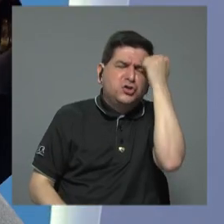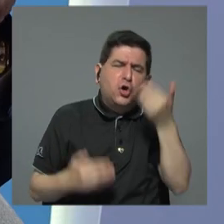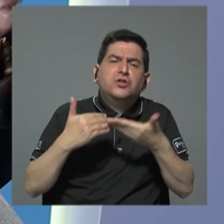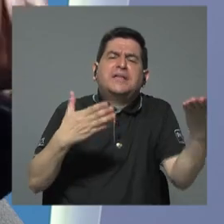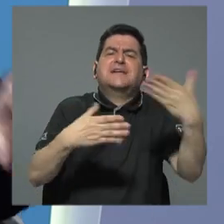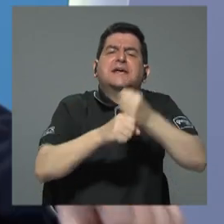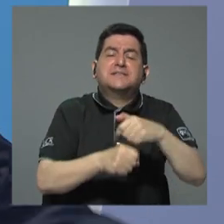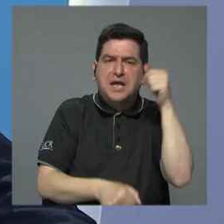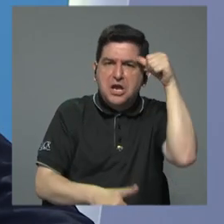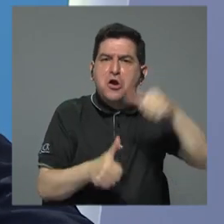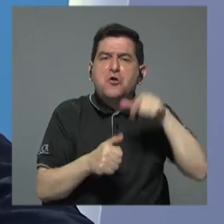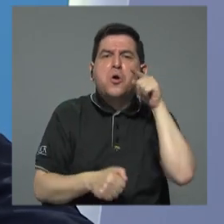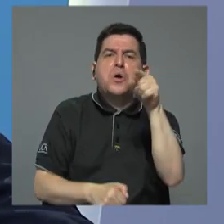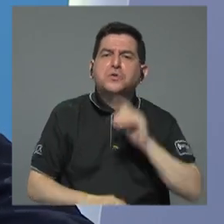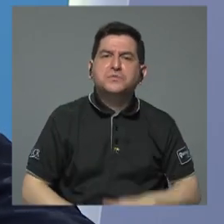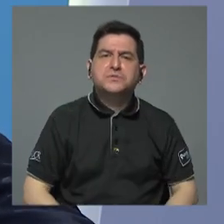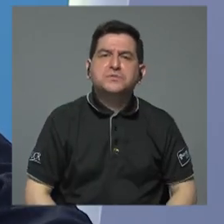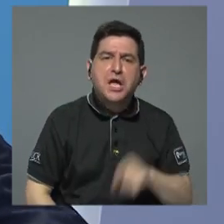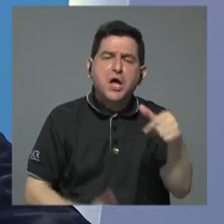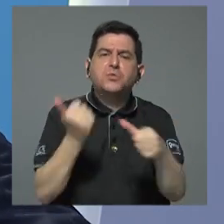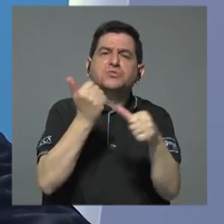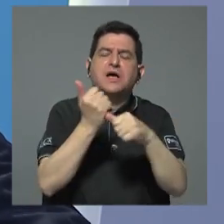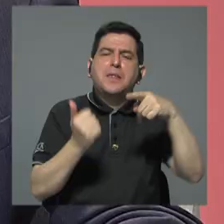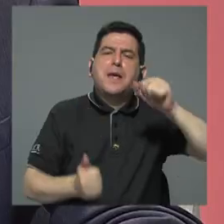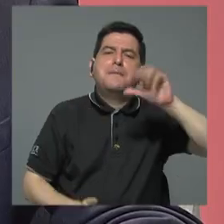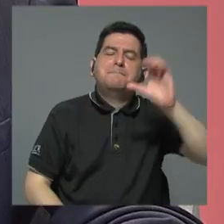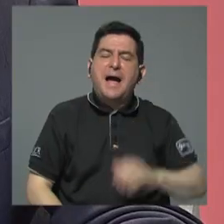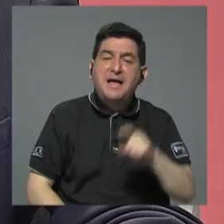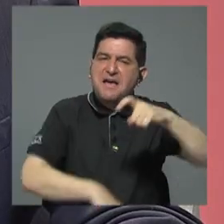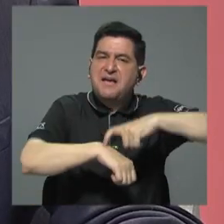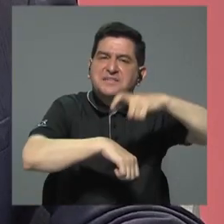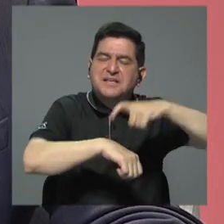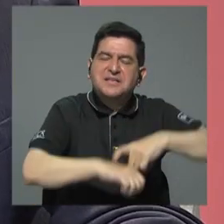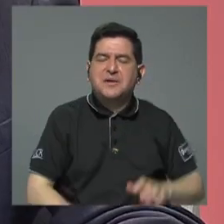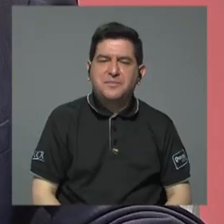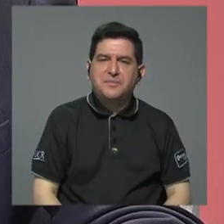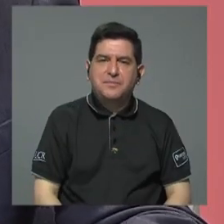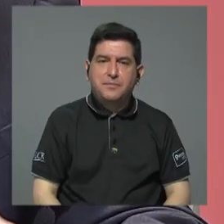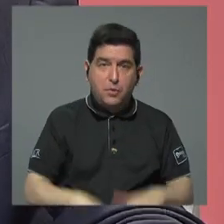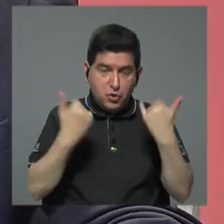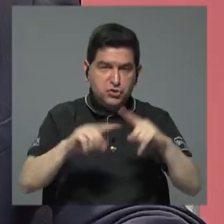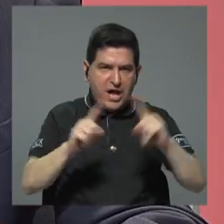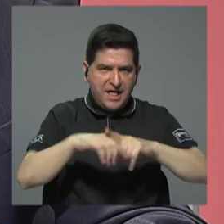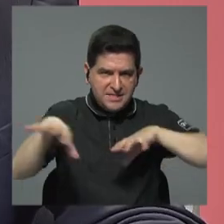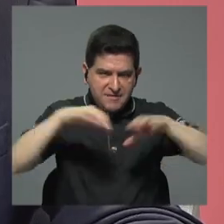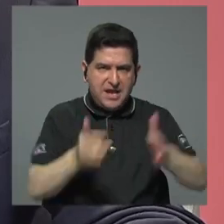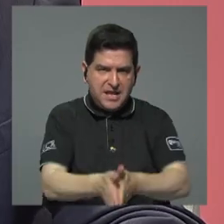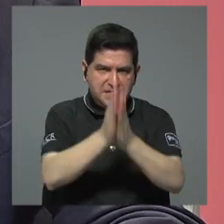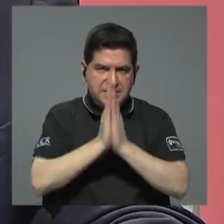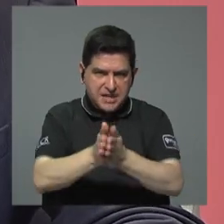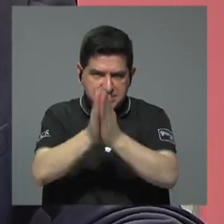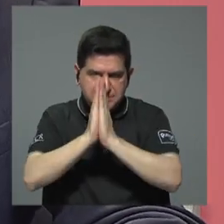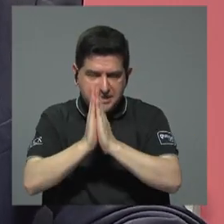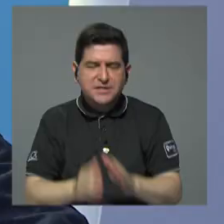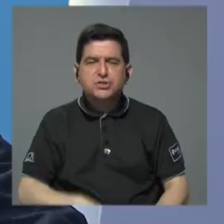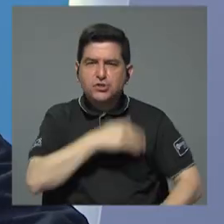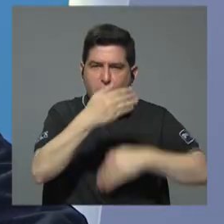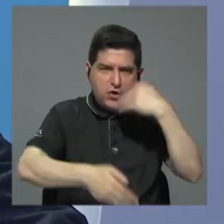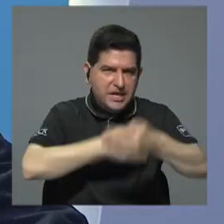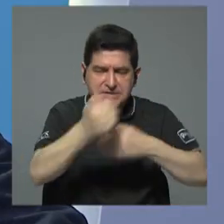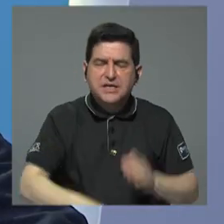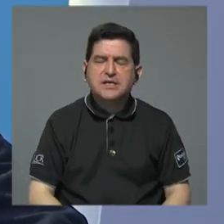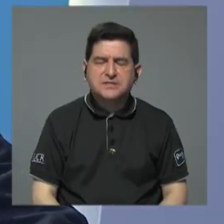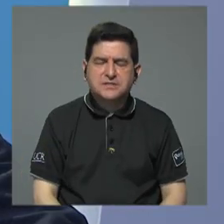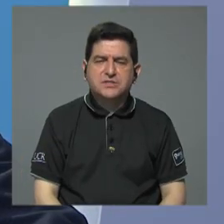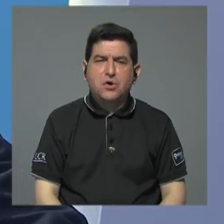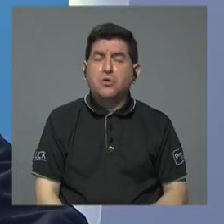lo recuerdo a usted que estaba de asesor del PAC en aquel tiempo. Le hemos planteado diversas acciones y solicitudes y gestiones. No lo oigo, pues. Y